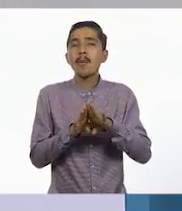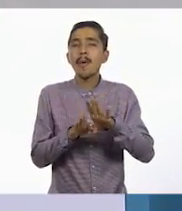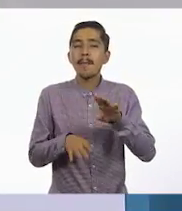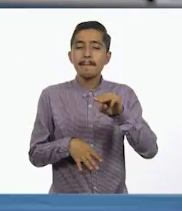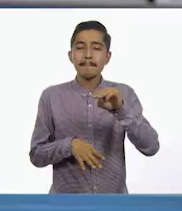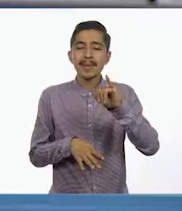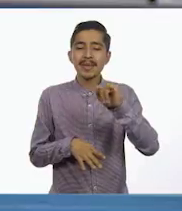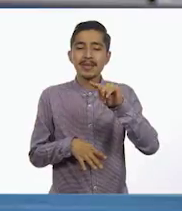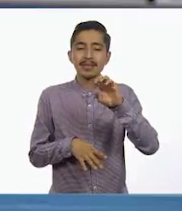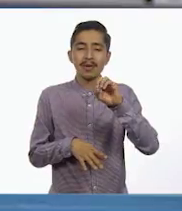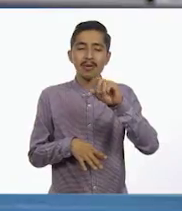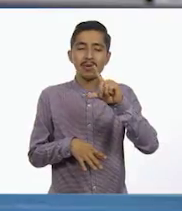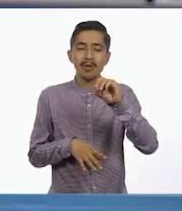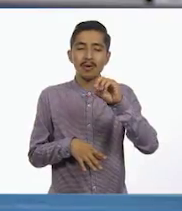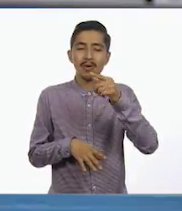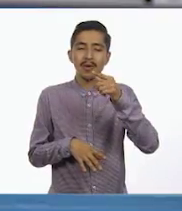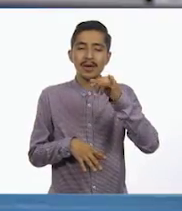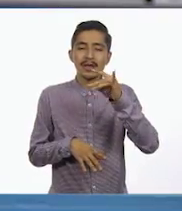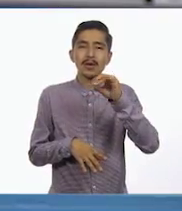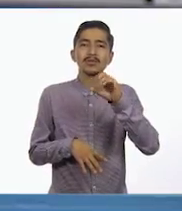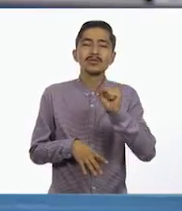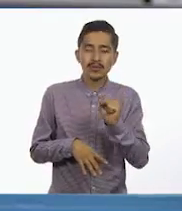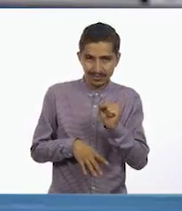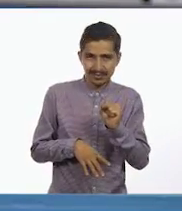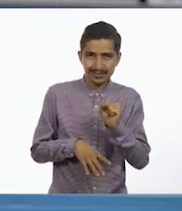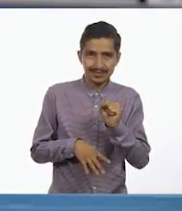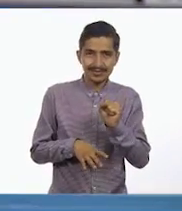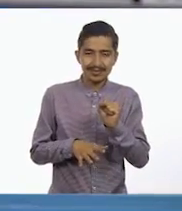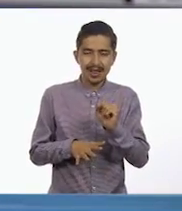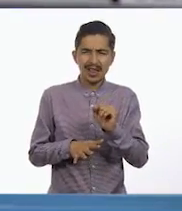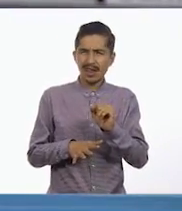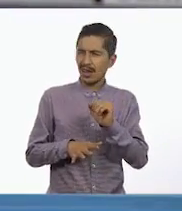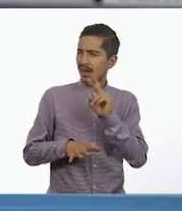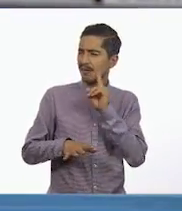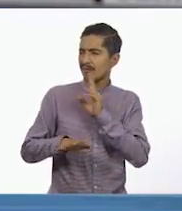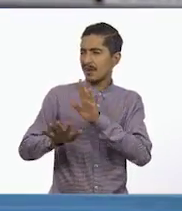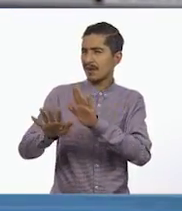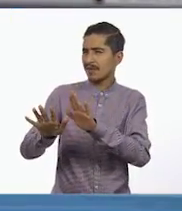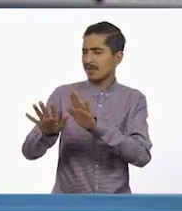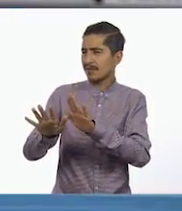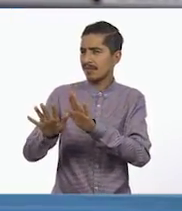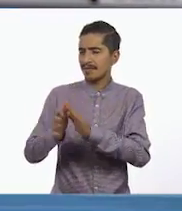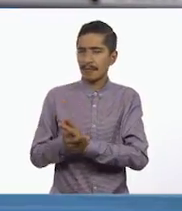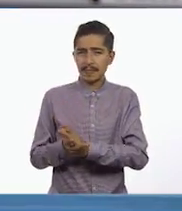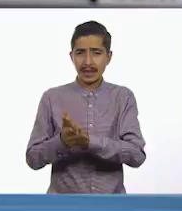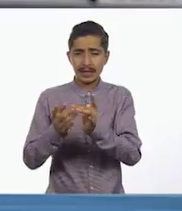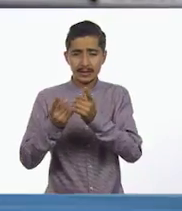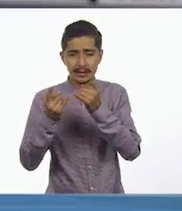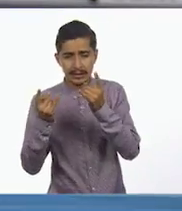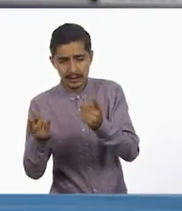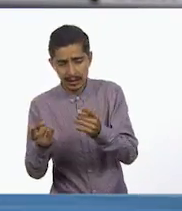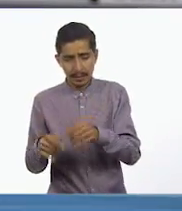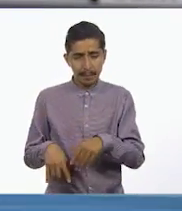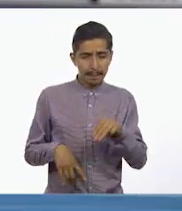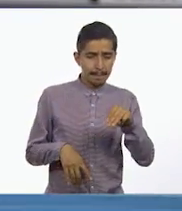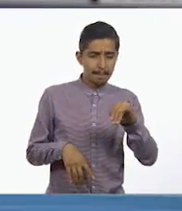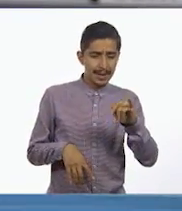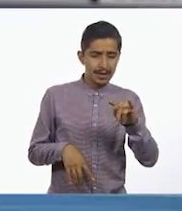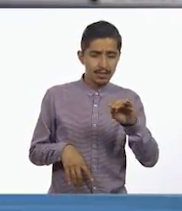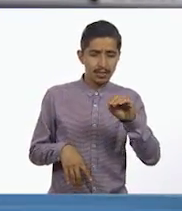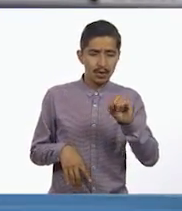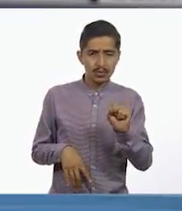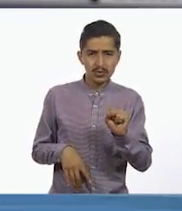mitológicos. Ay, a ver. Si la leyenda y el mito